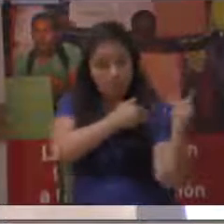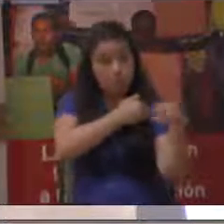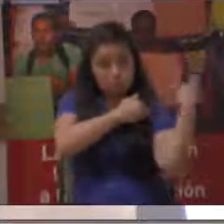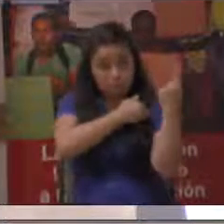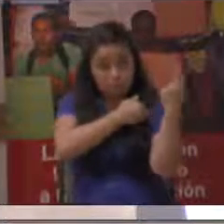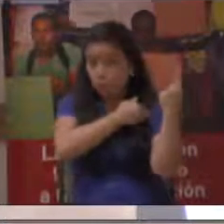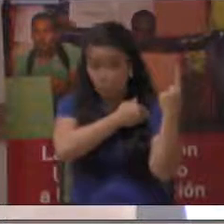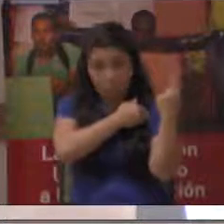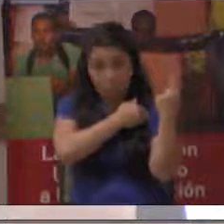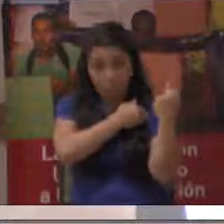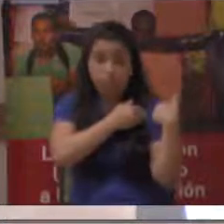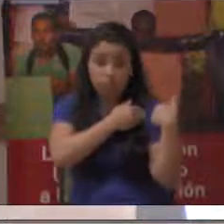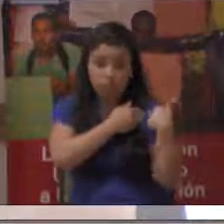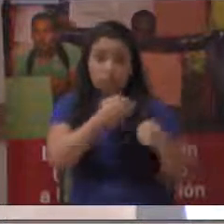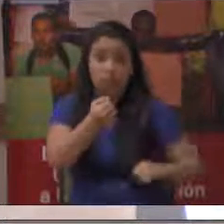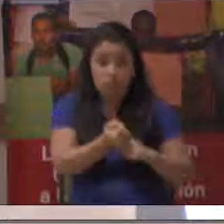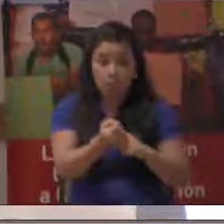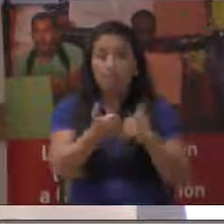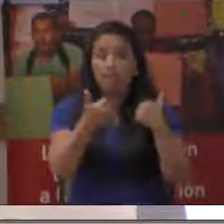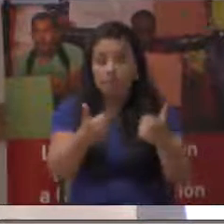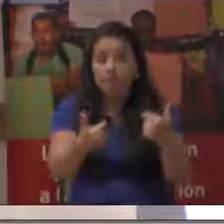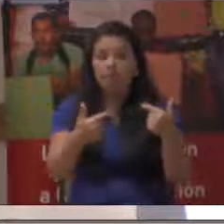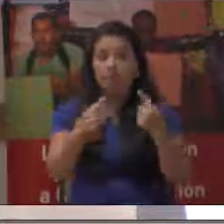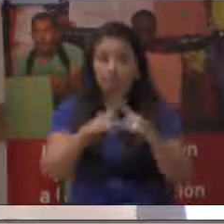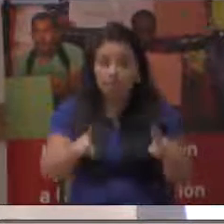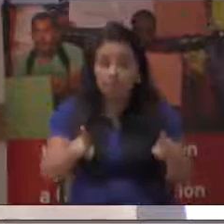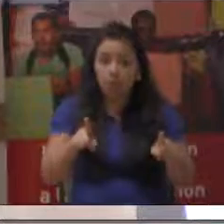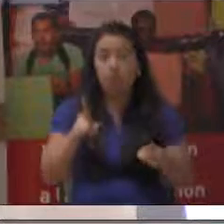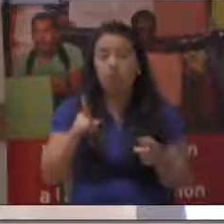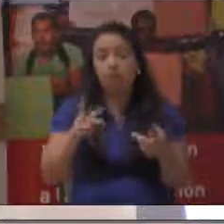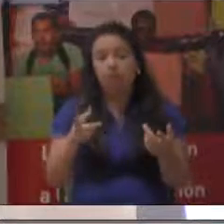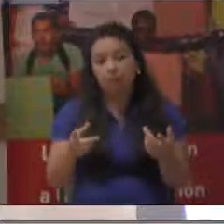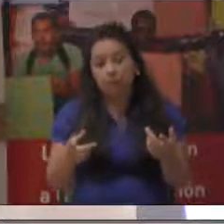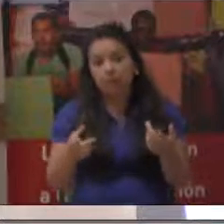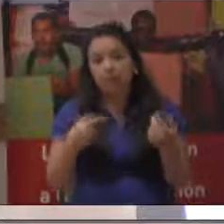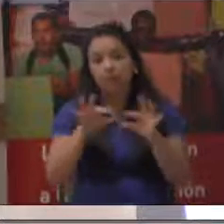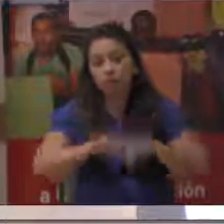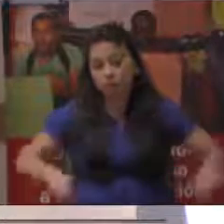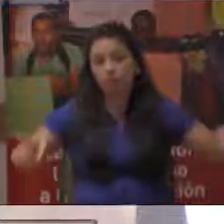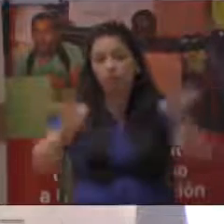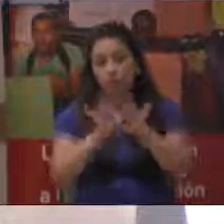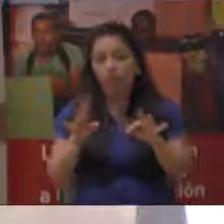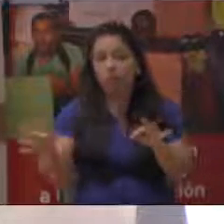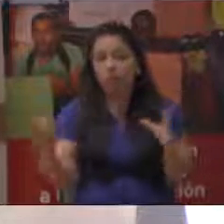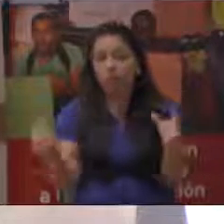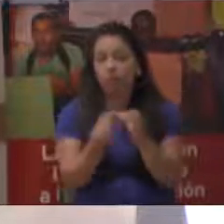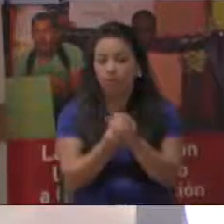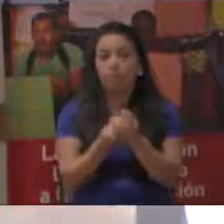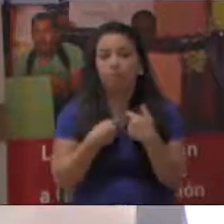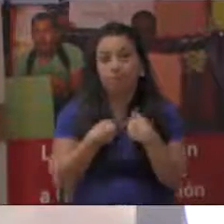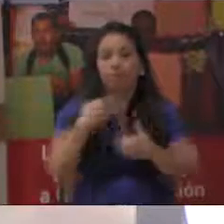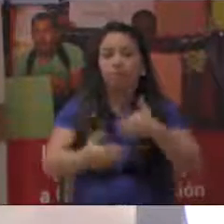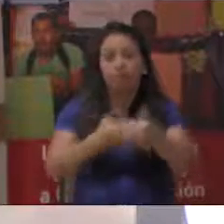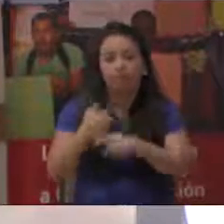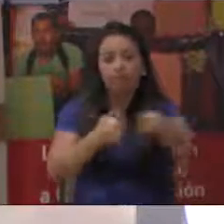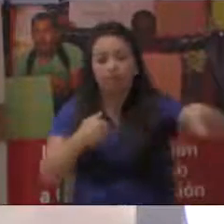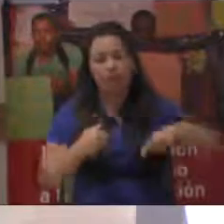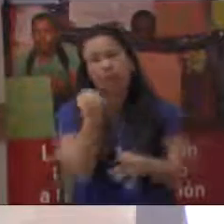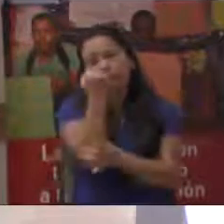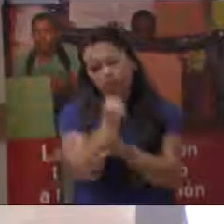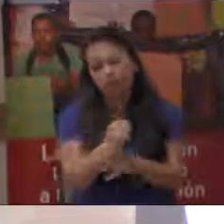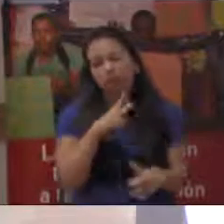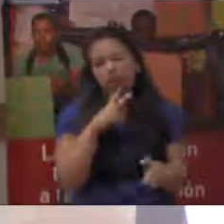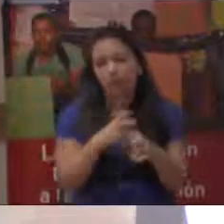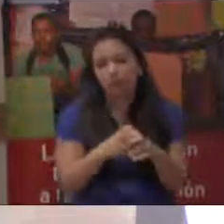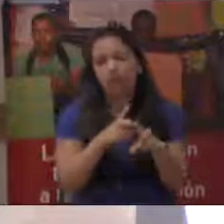es importante que llegue el mensaje en especial a las personas en proceso de reintegración, porque conocemos su descontento con